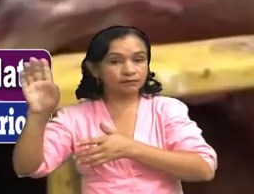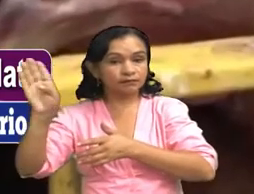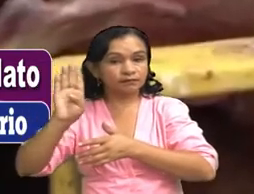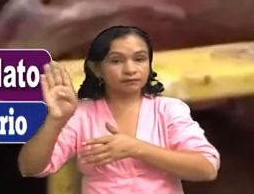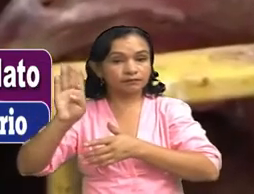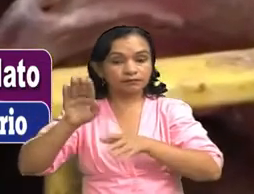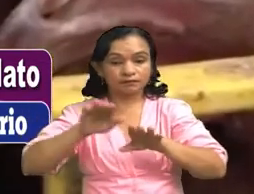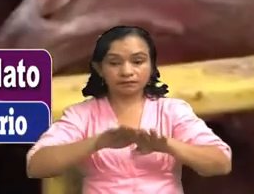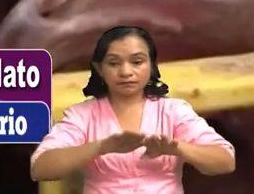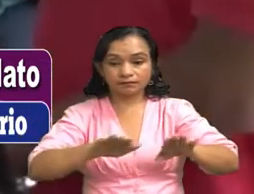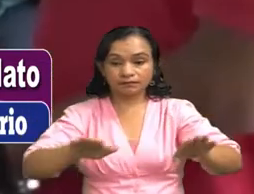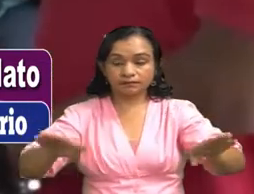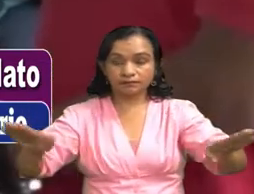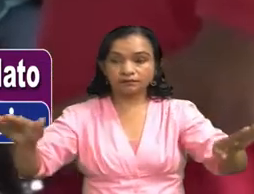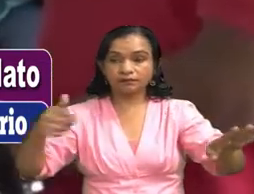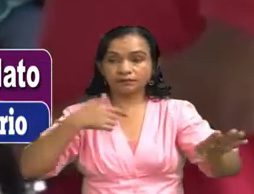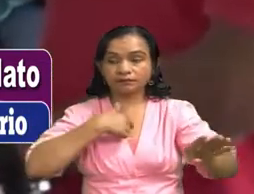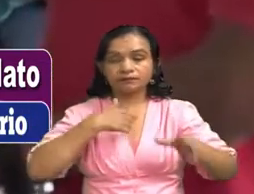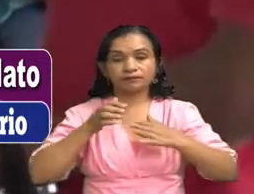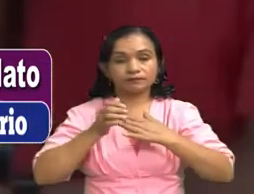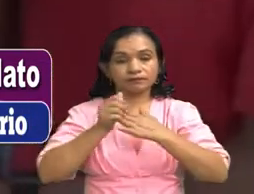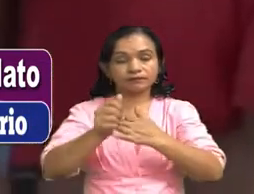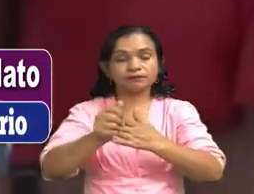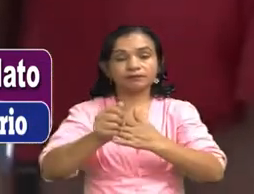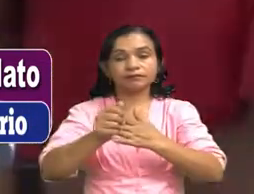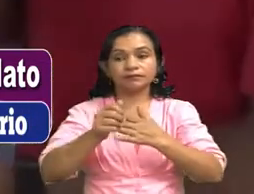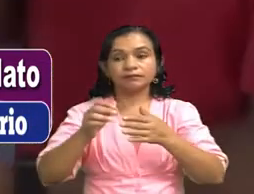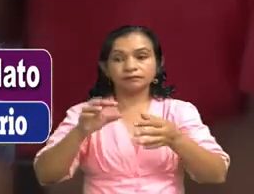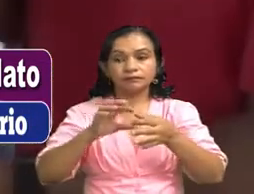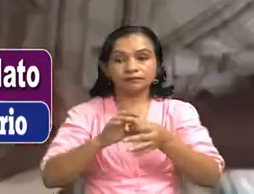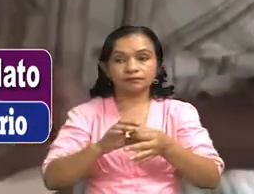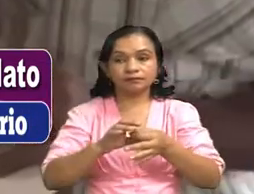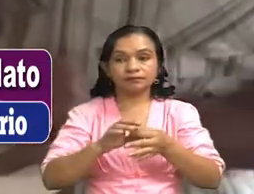poner piso. A mí me tocó dirigir en ese tiempo parte